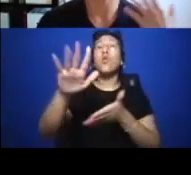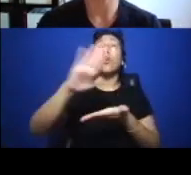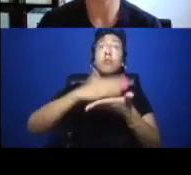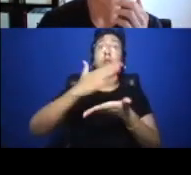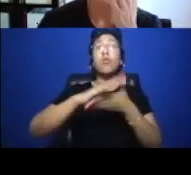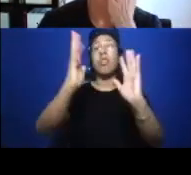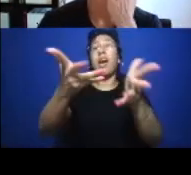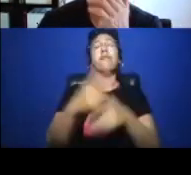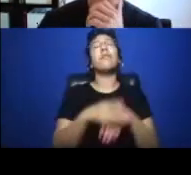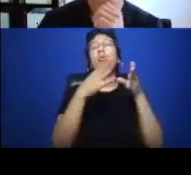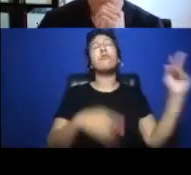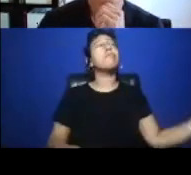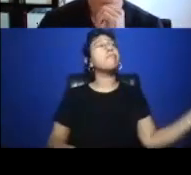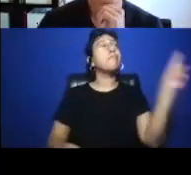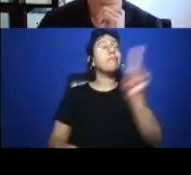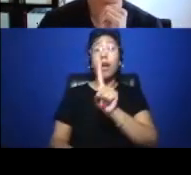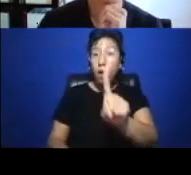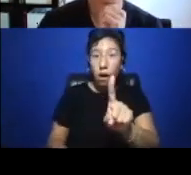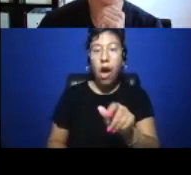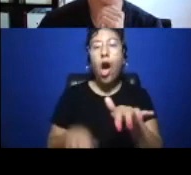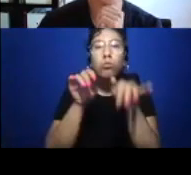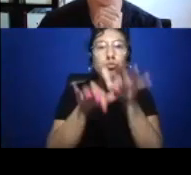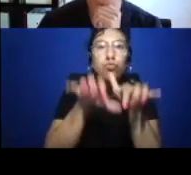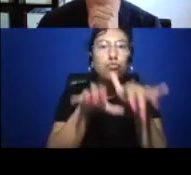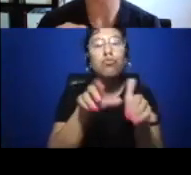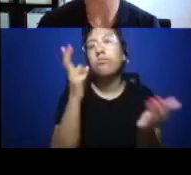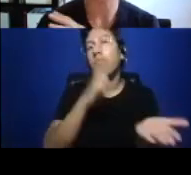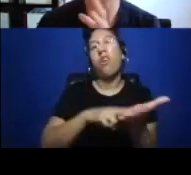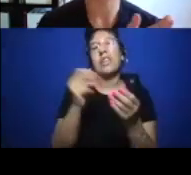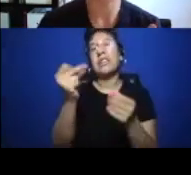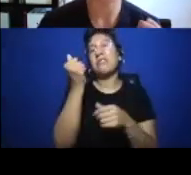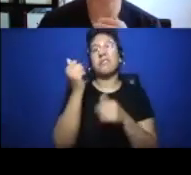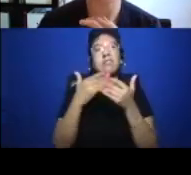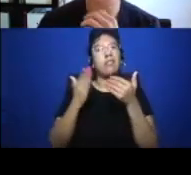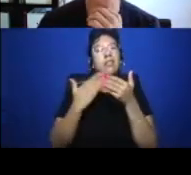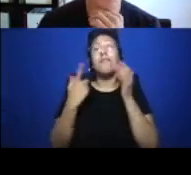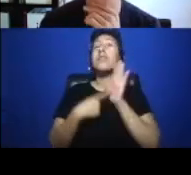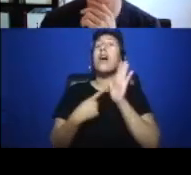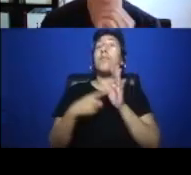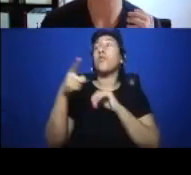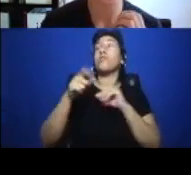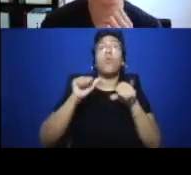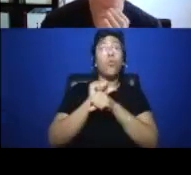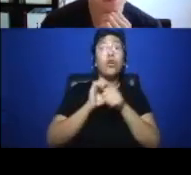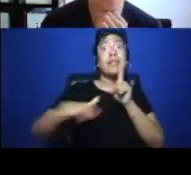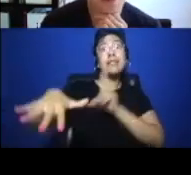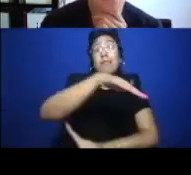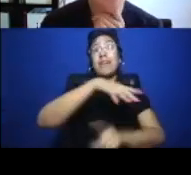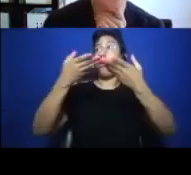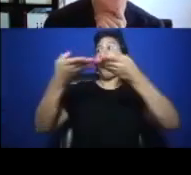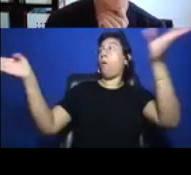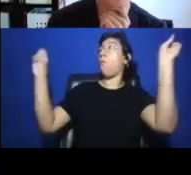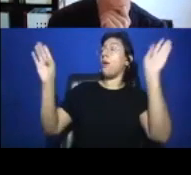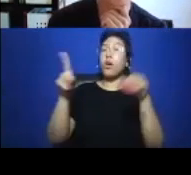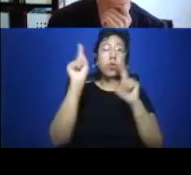computadora y utilice tu navegador y puede registrarse. Entonces, si estás trabajando en un espacio colectivo, en un